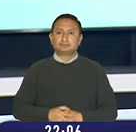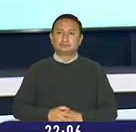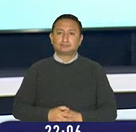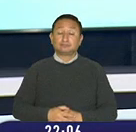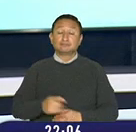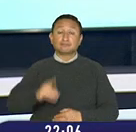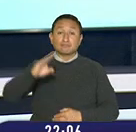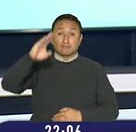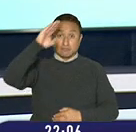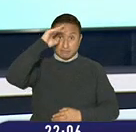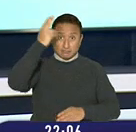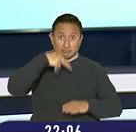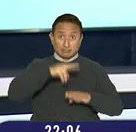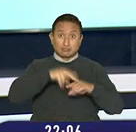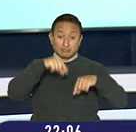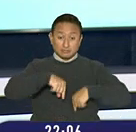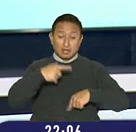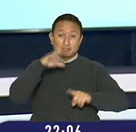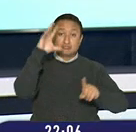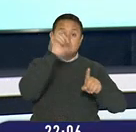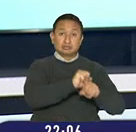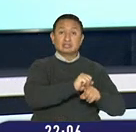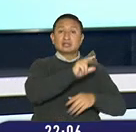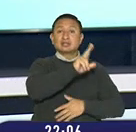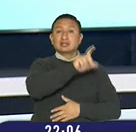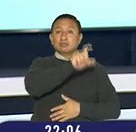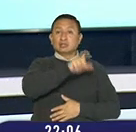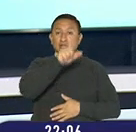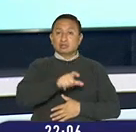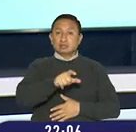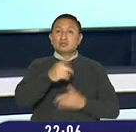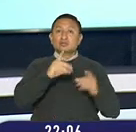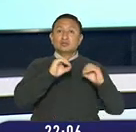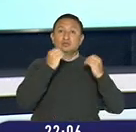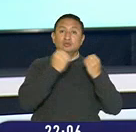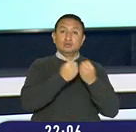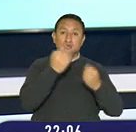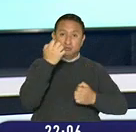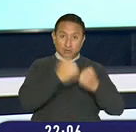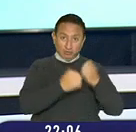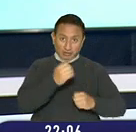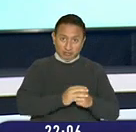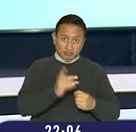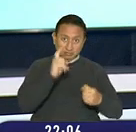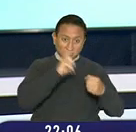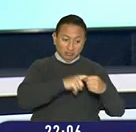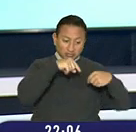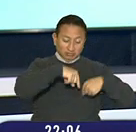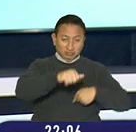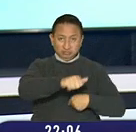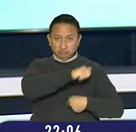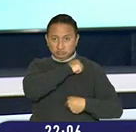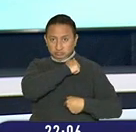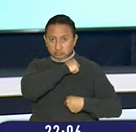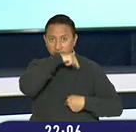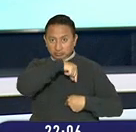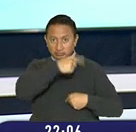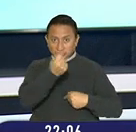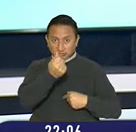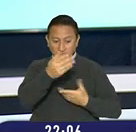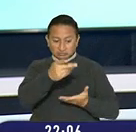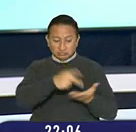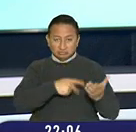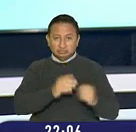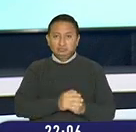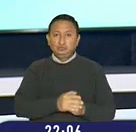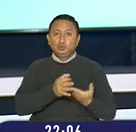Agentes de la Policía Nacional lograron la captura de tres personas, integrantes de una organización dedicada al secuestro y extorsión de quienes habitan